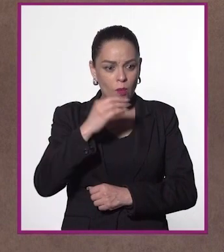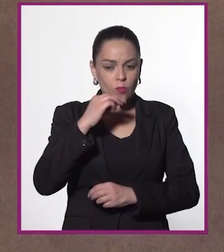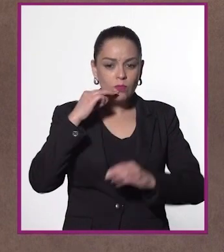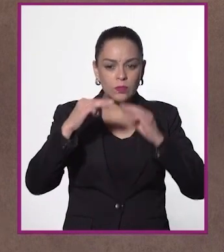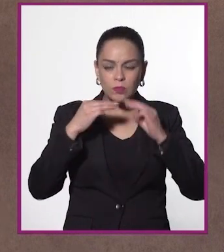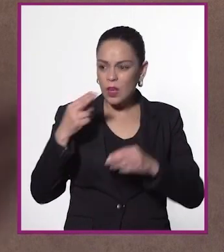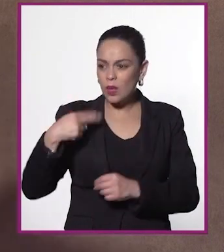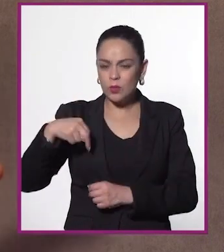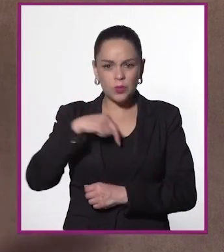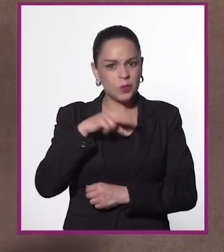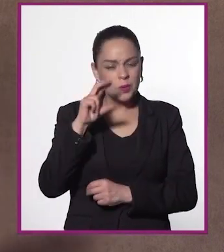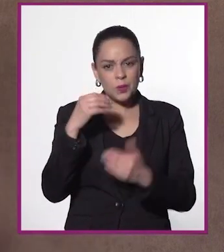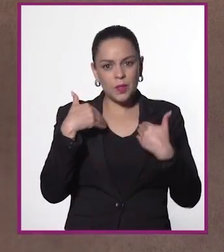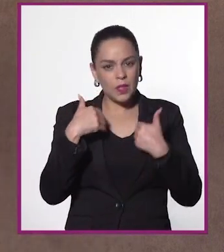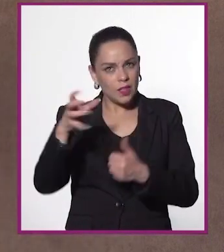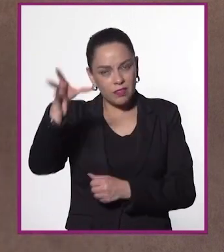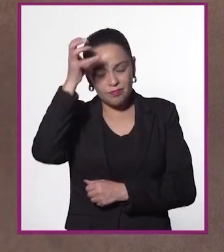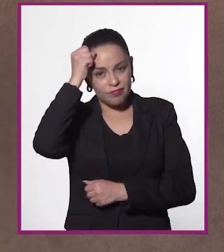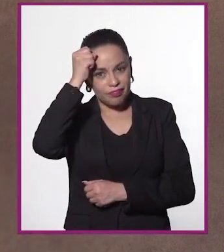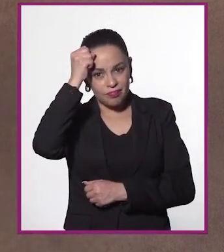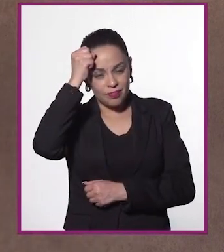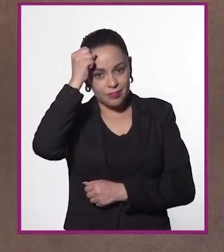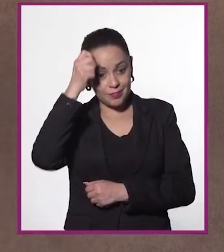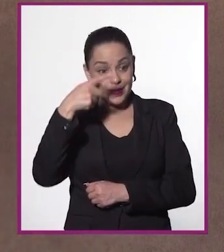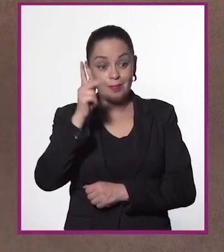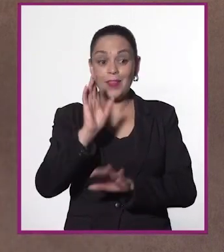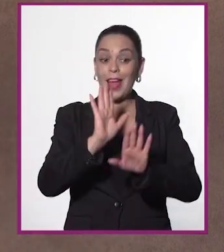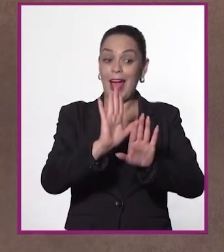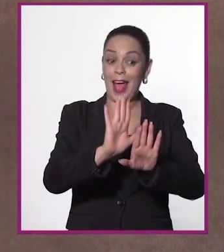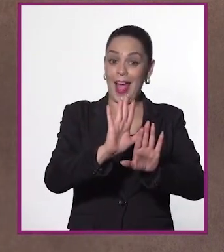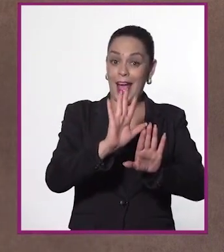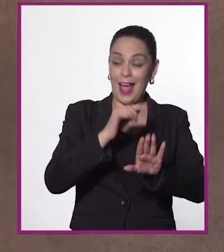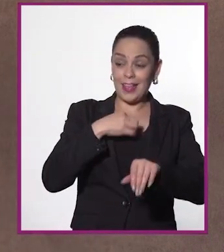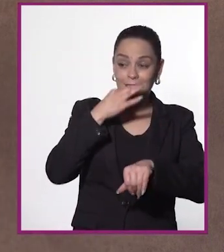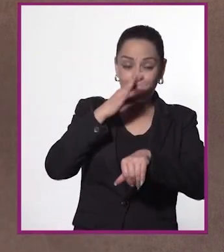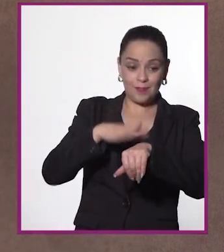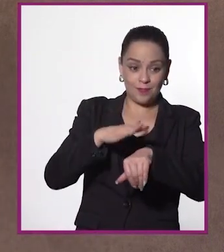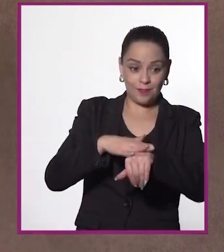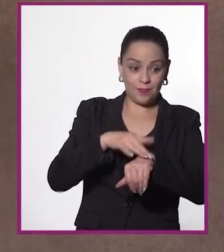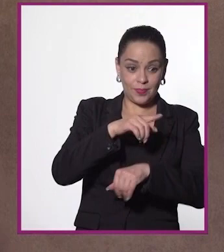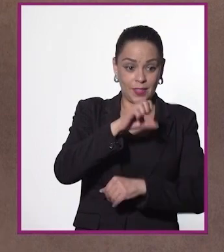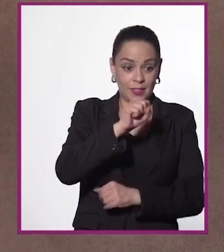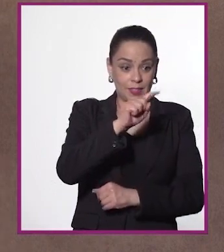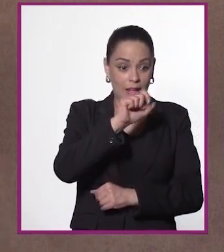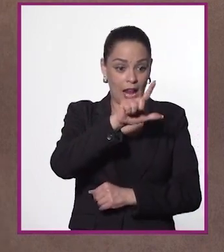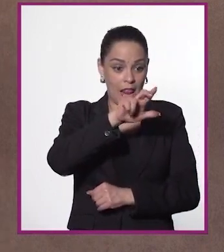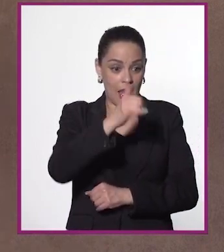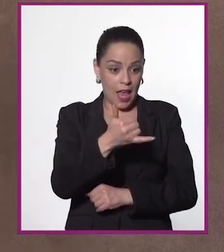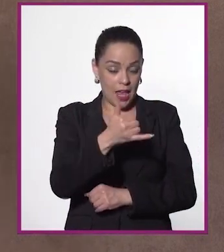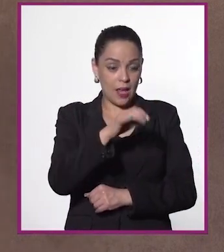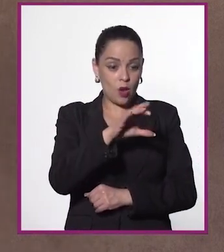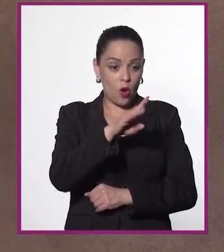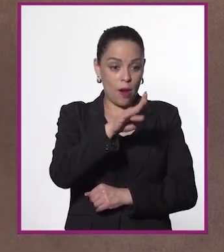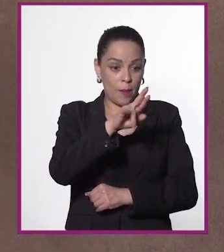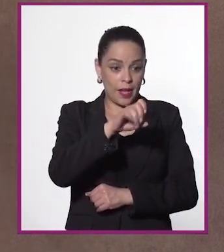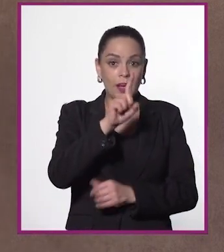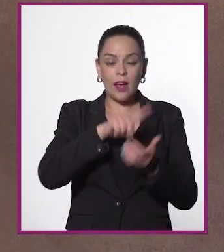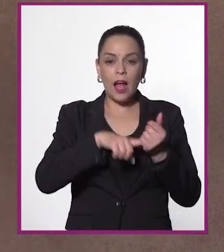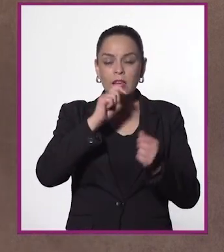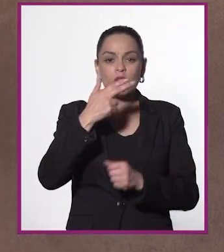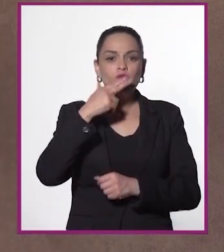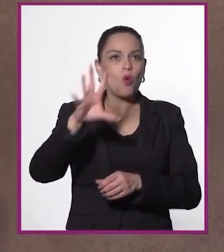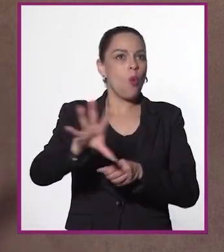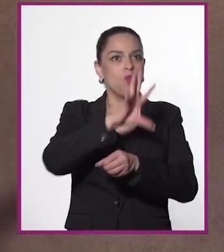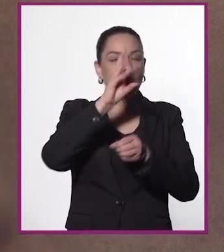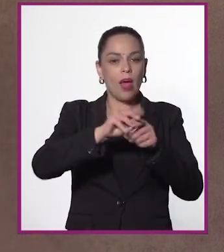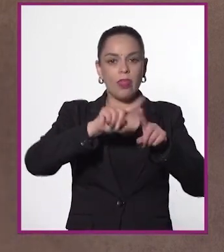captamos. Pero ¡hey! Te tengo noticias. Stanley Kubrick era también conocido por usar todos los elementos del cine